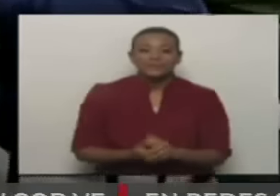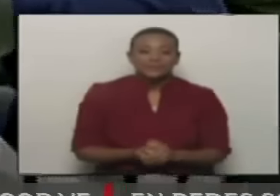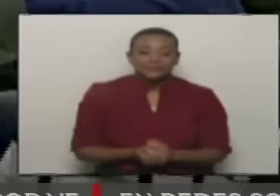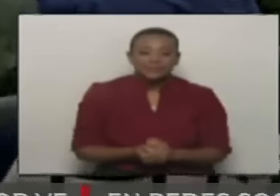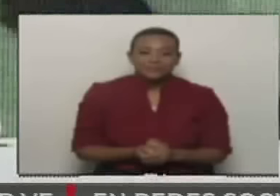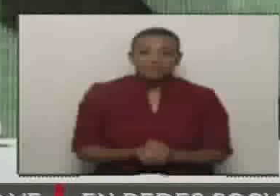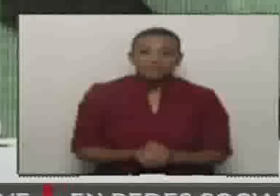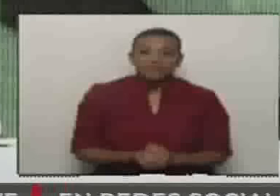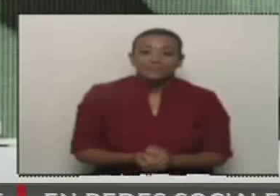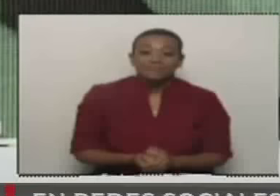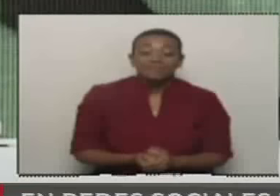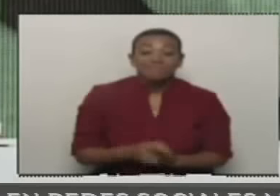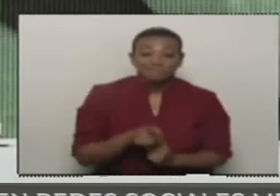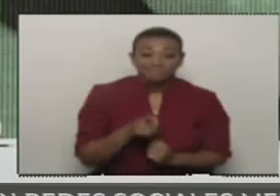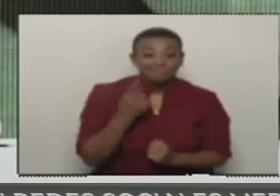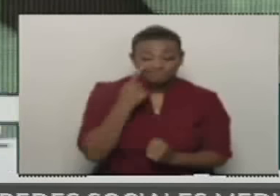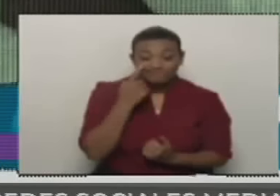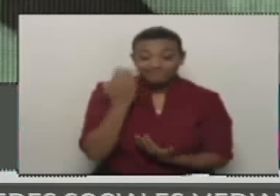Intenso